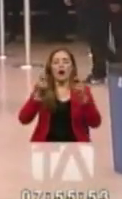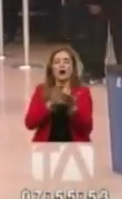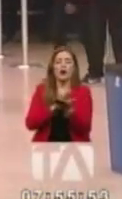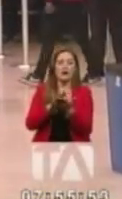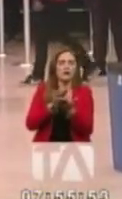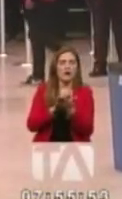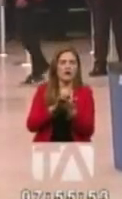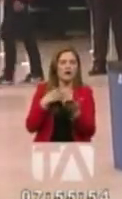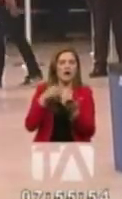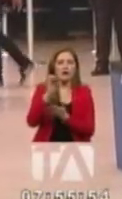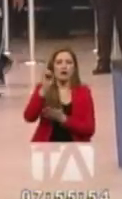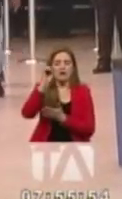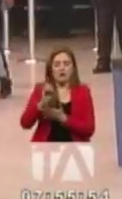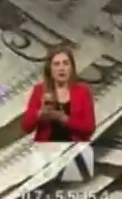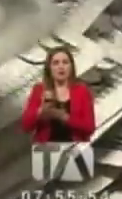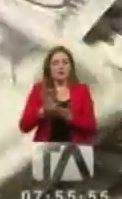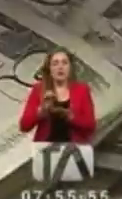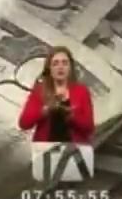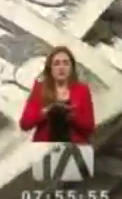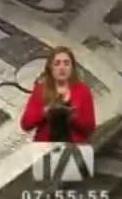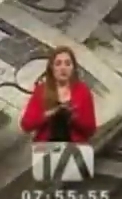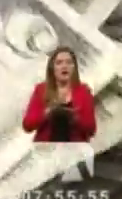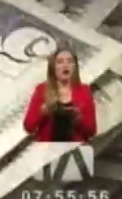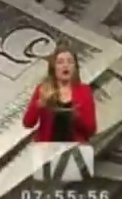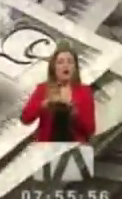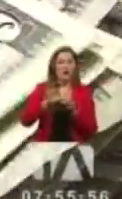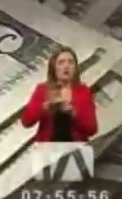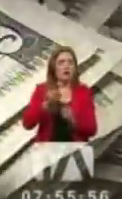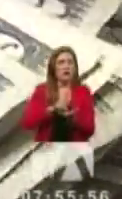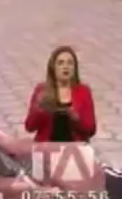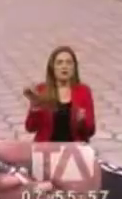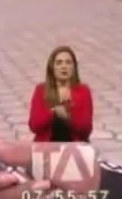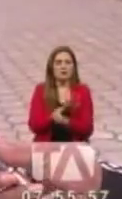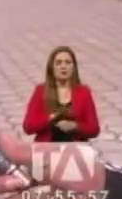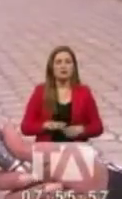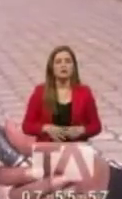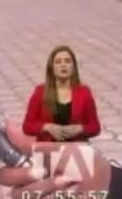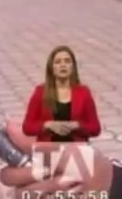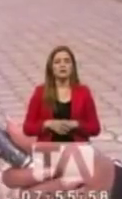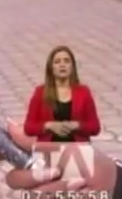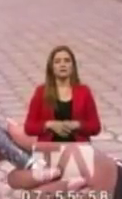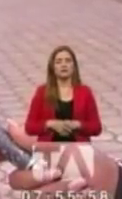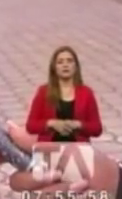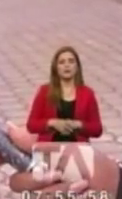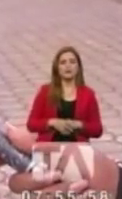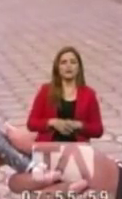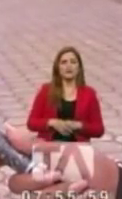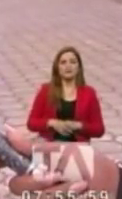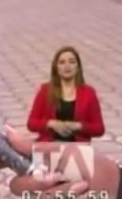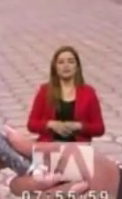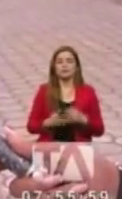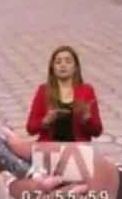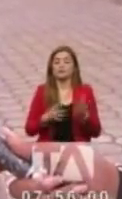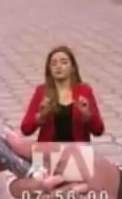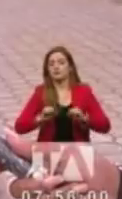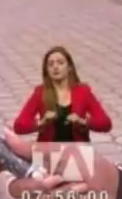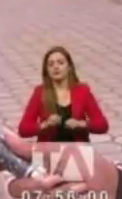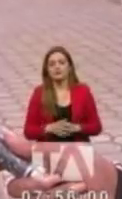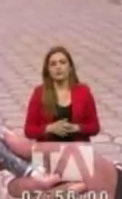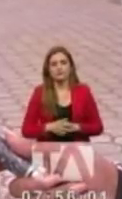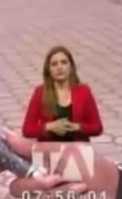reducción de porcentajes que solo debe de cancelar el capital de la deuda de ahorros bastante entonces esperemos que nos